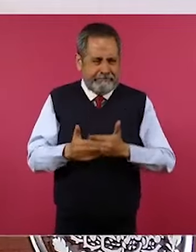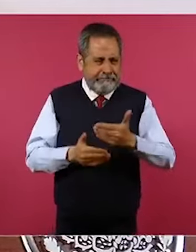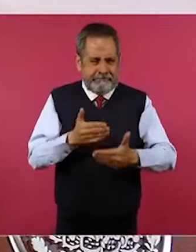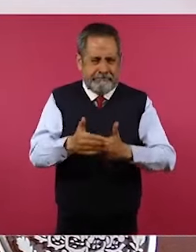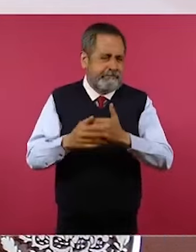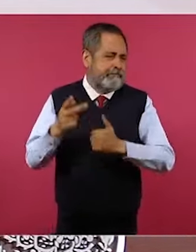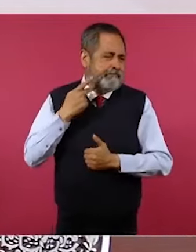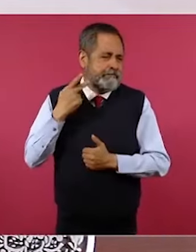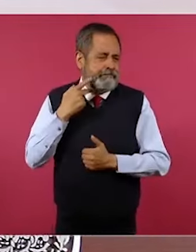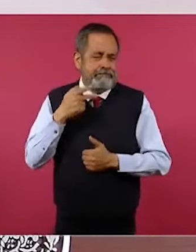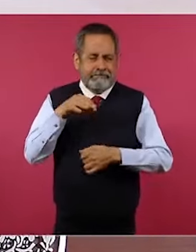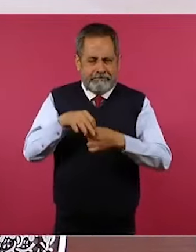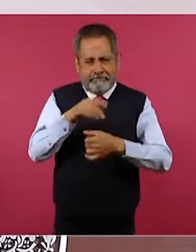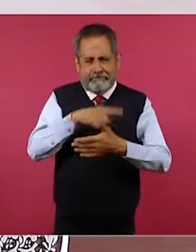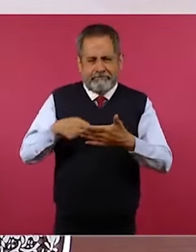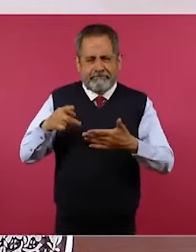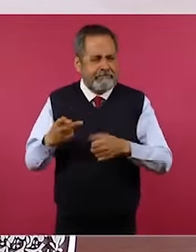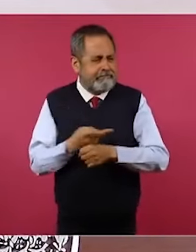políticos electorales